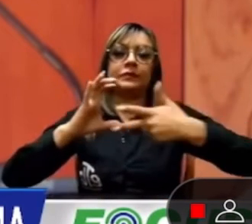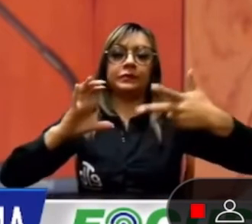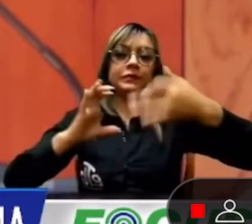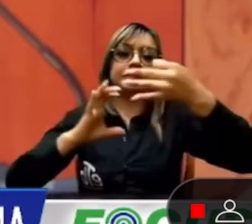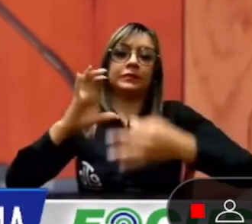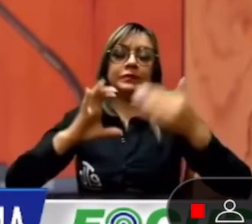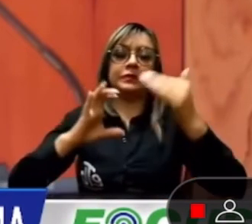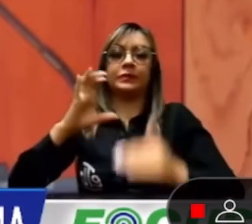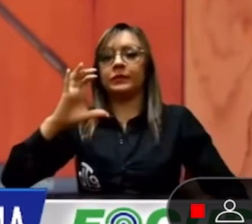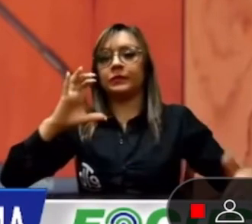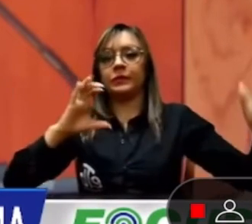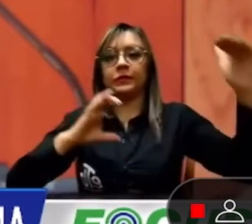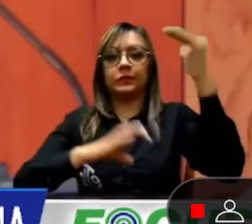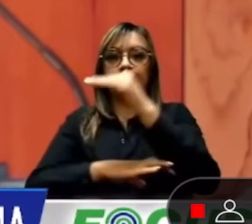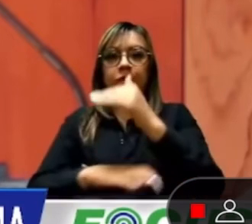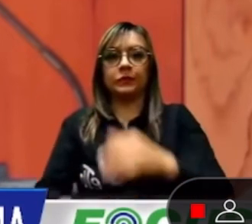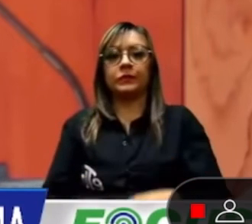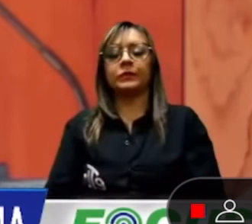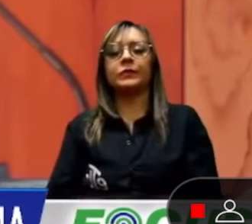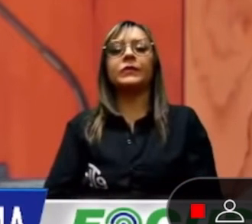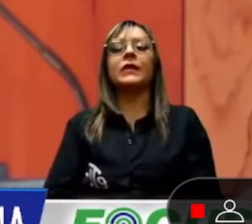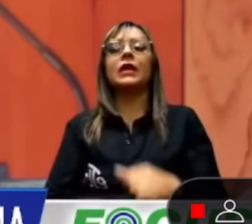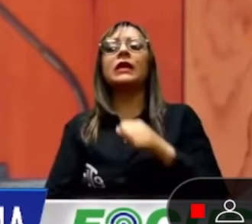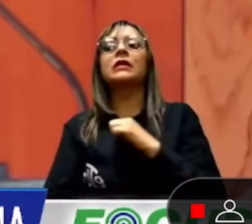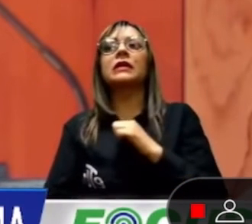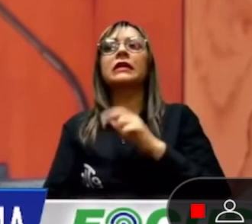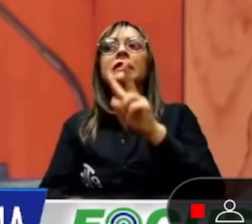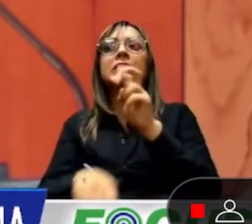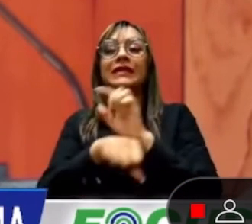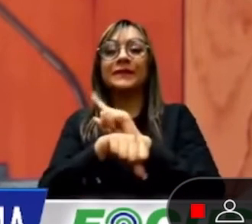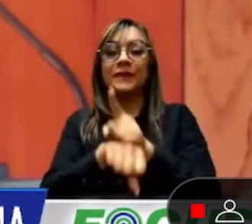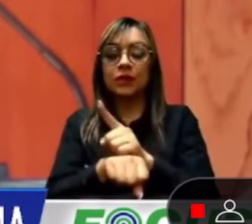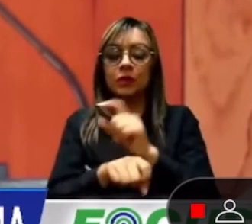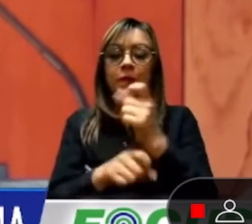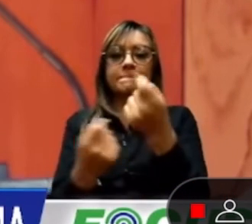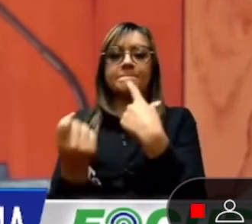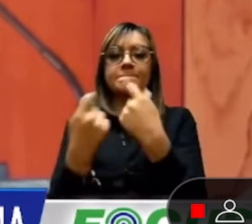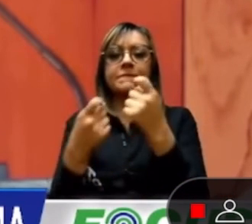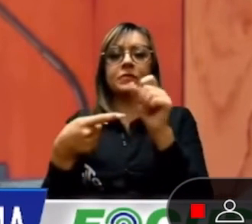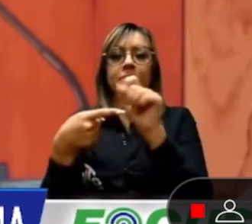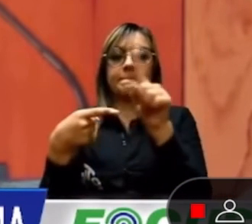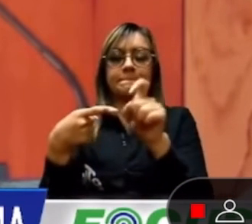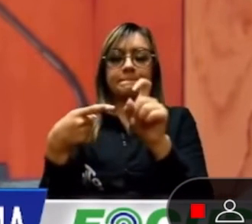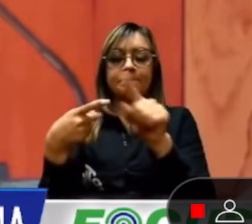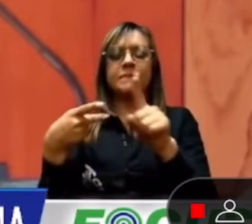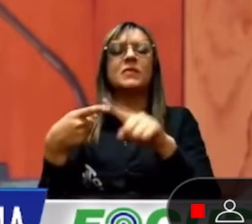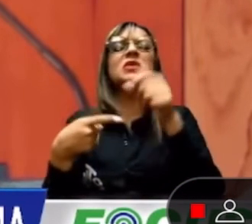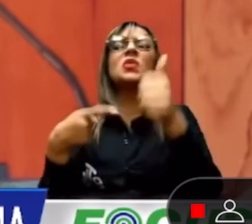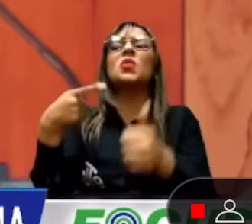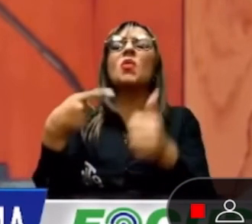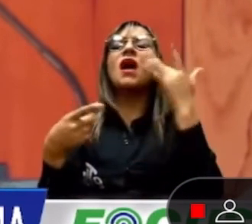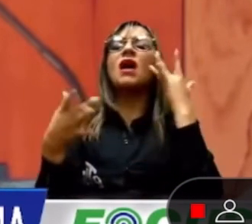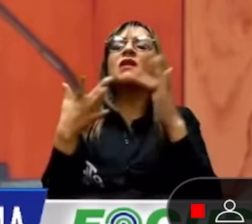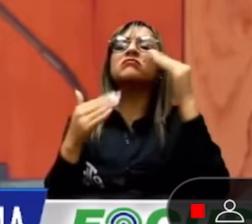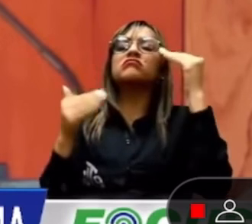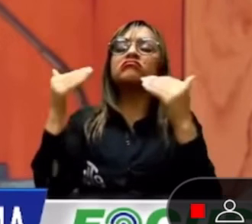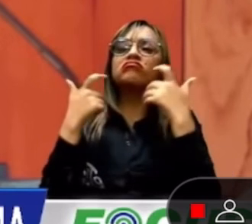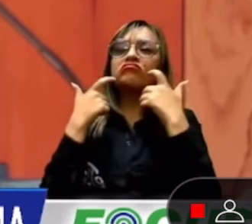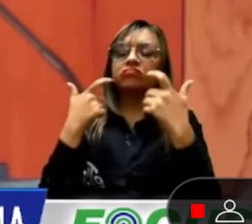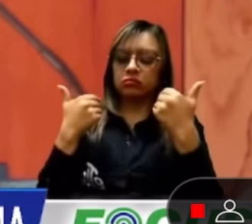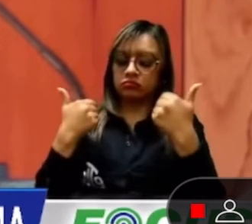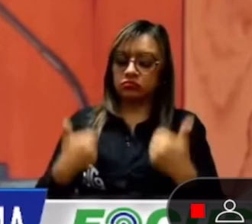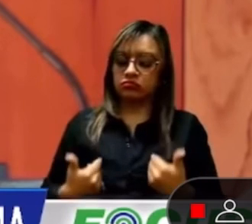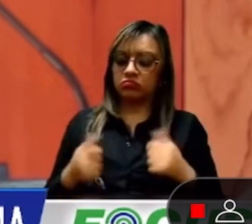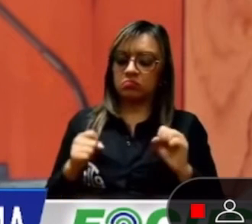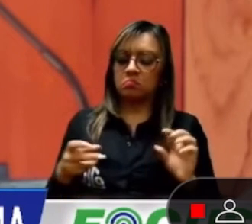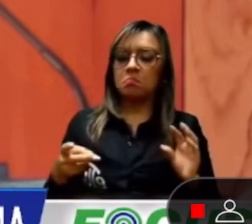Corte Suprema de Justicia tiene 7 minutos para responder dos preguntas Cuáles competencias resaltaría en